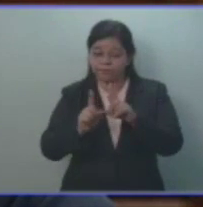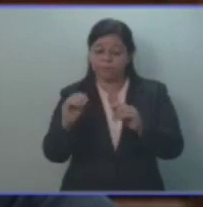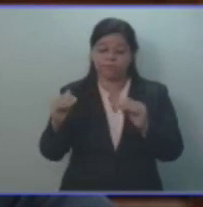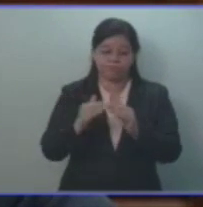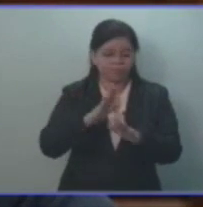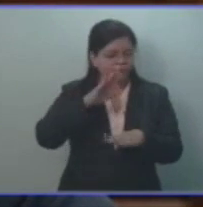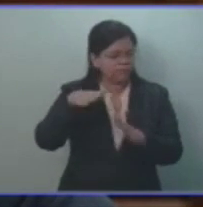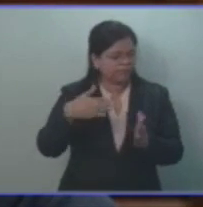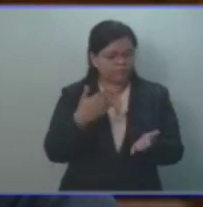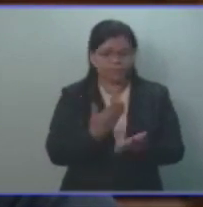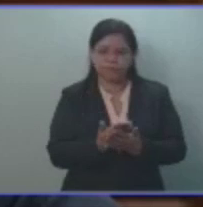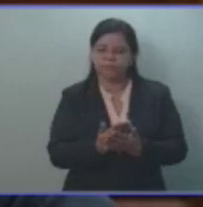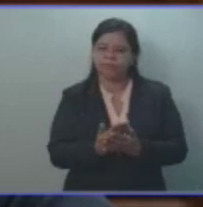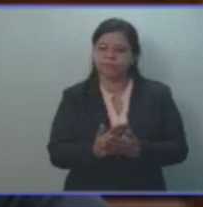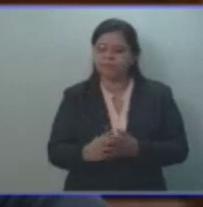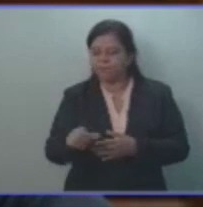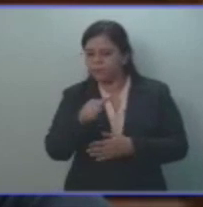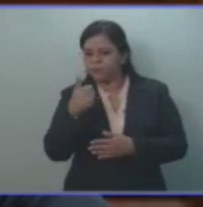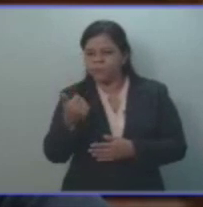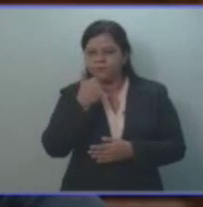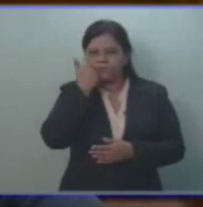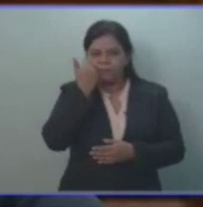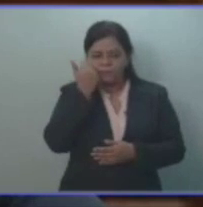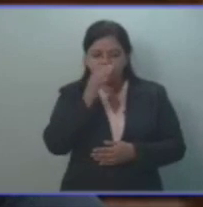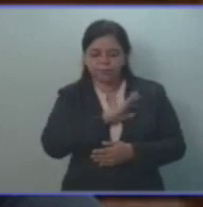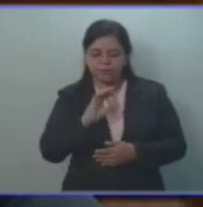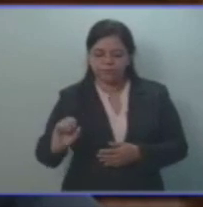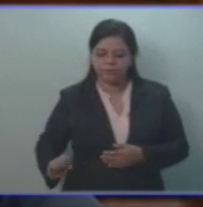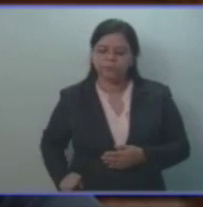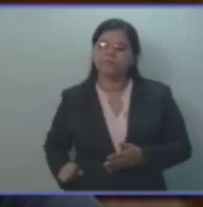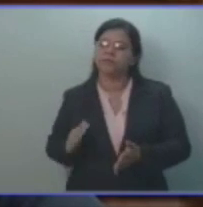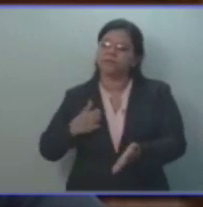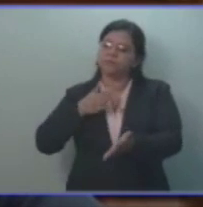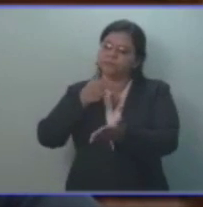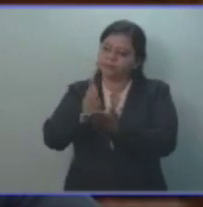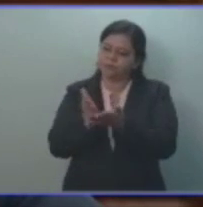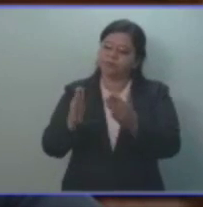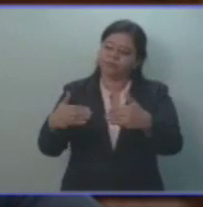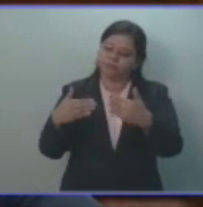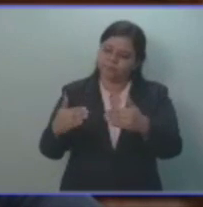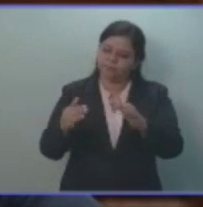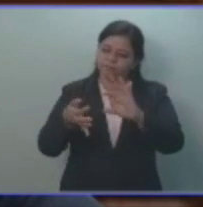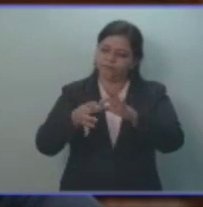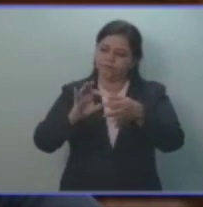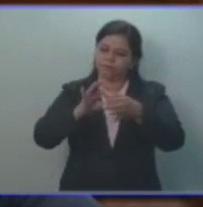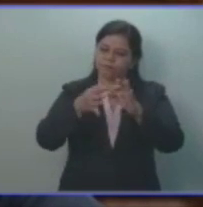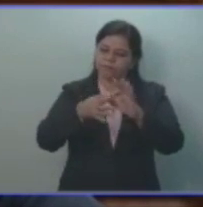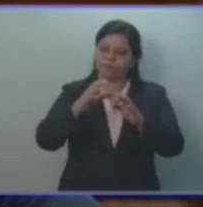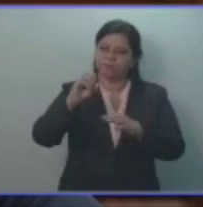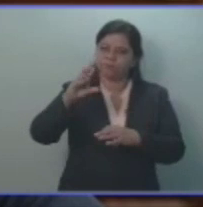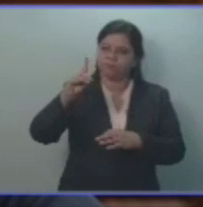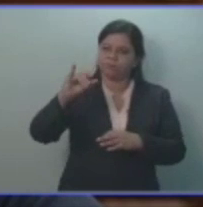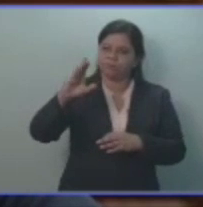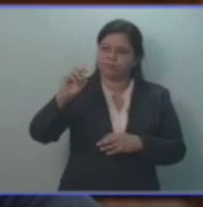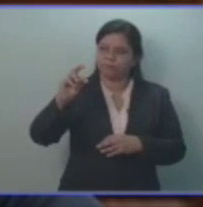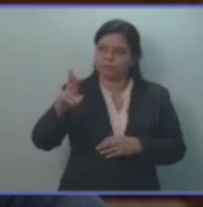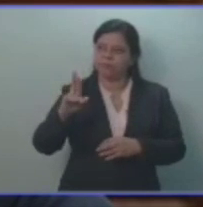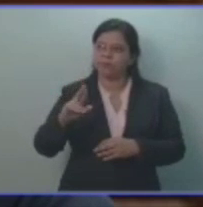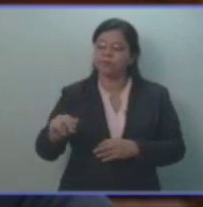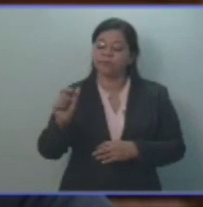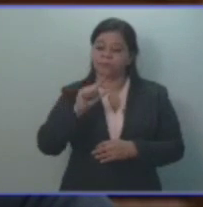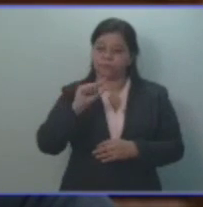y también de todos los jóvenes de El Salvador que estuvieron en estos Juegos del Codicader poniendo en